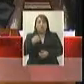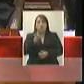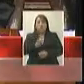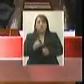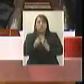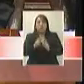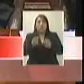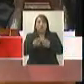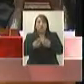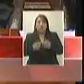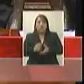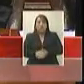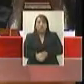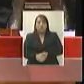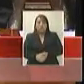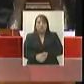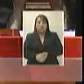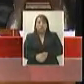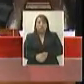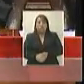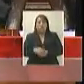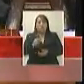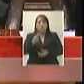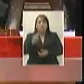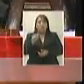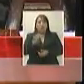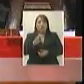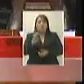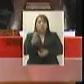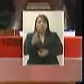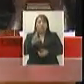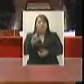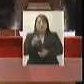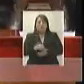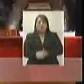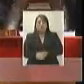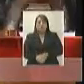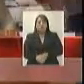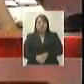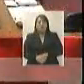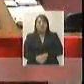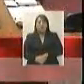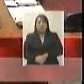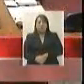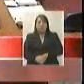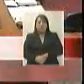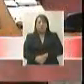De la palabra, congresista Bakeli. Pero están divididos, ¿sabes? Bakeli.